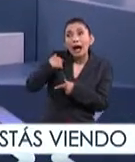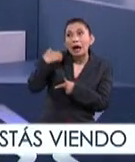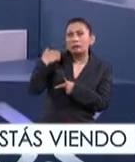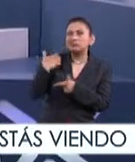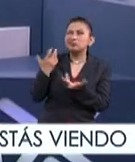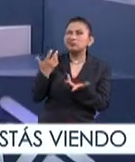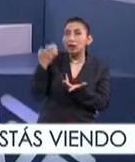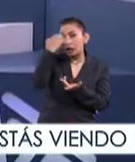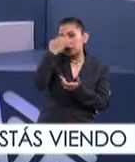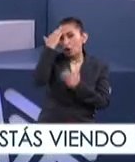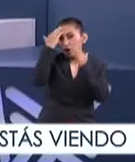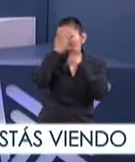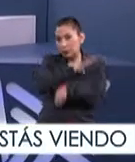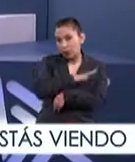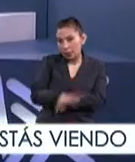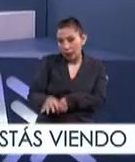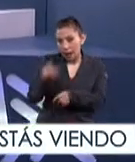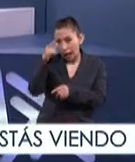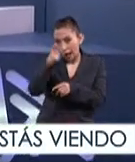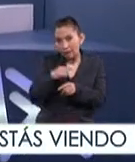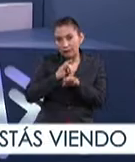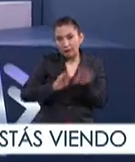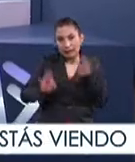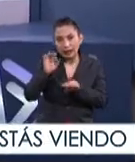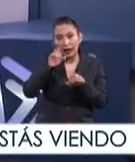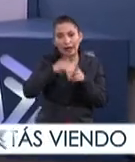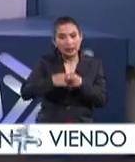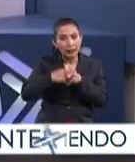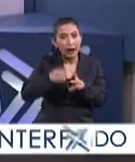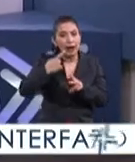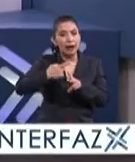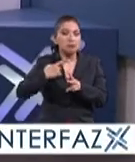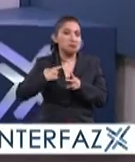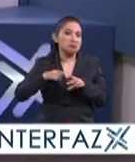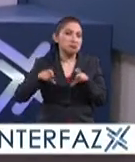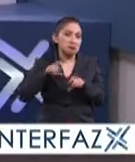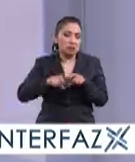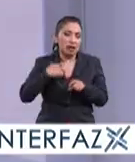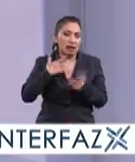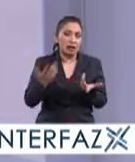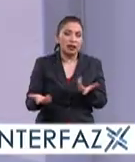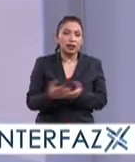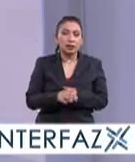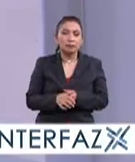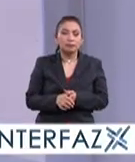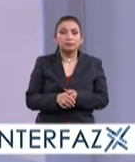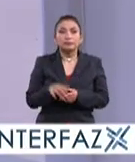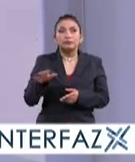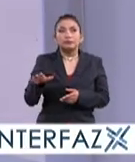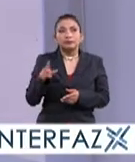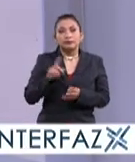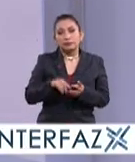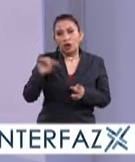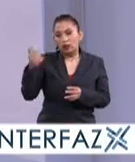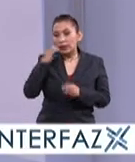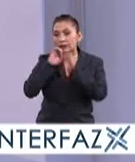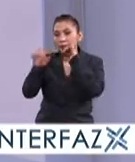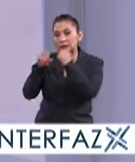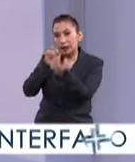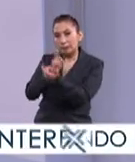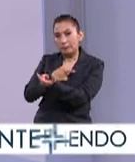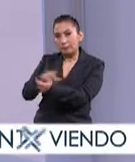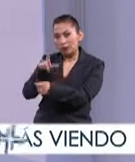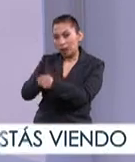examen de conocimientos generales, que son física, química, matemáticas y física, las 4 áreas que exploramos, una entrevista